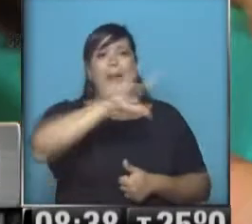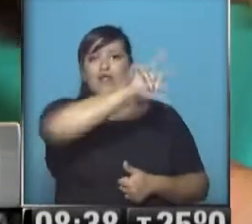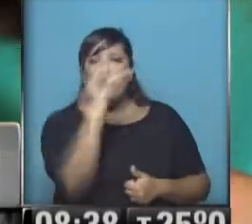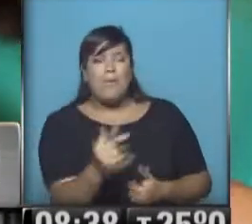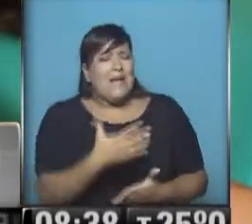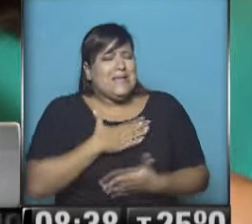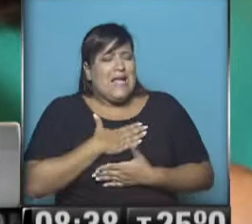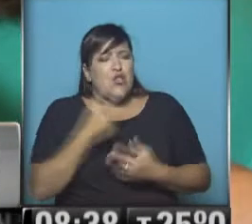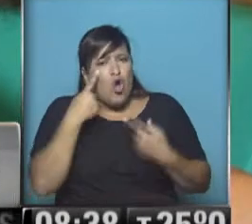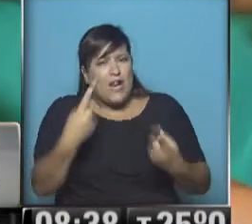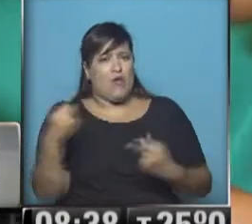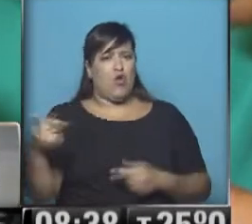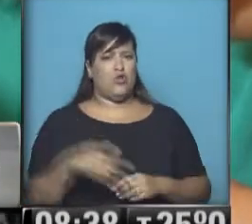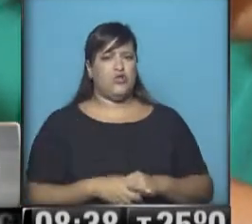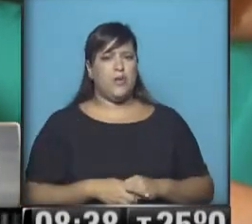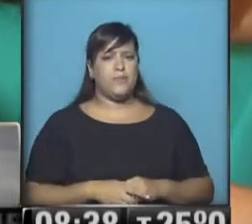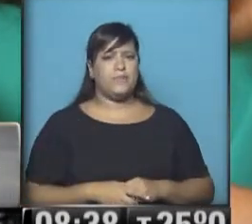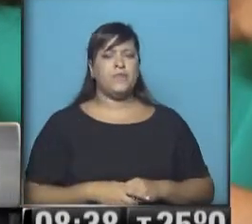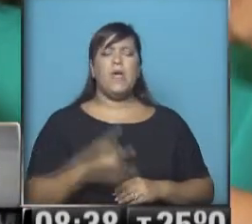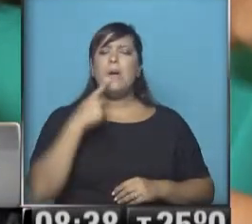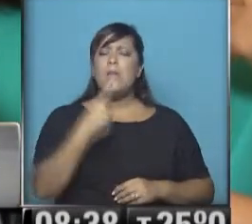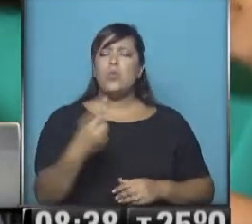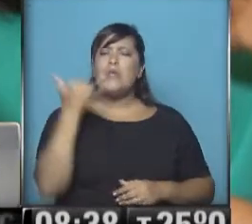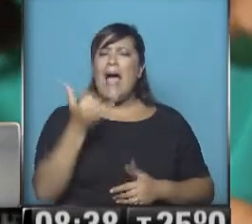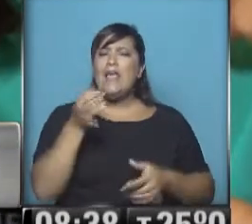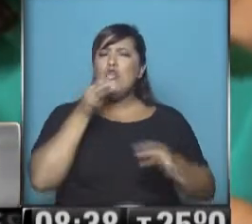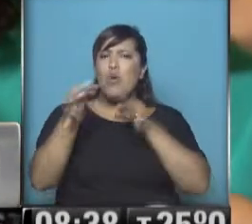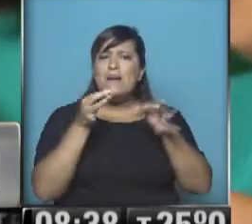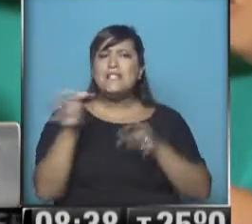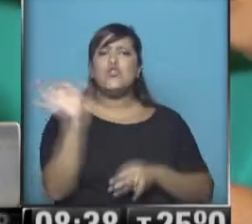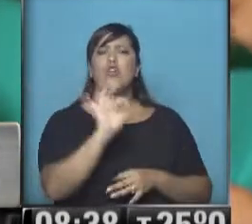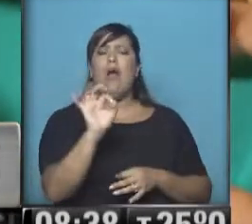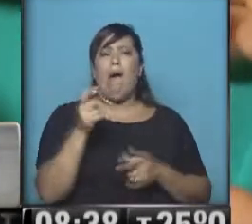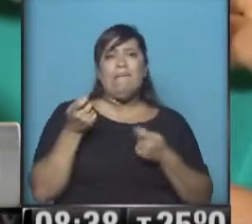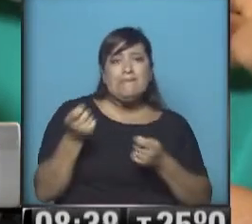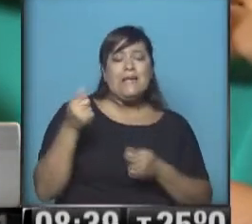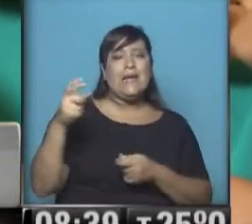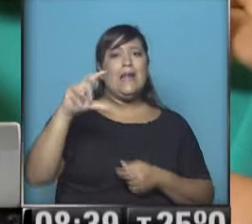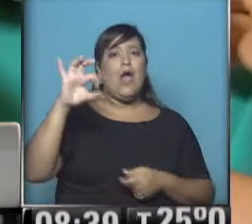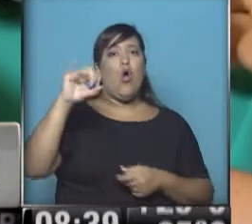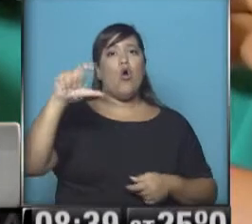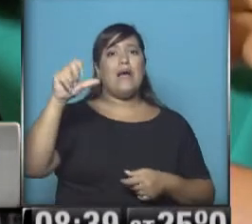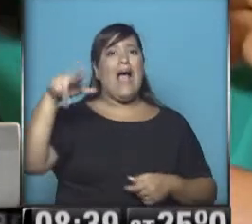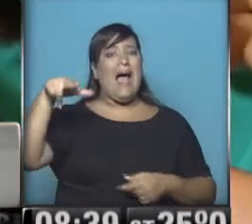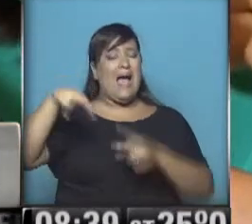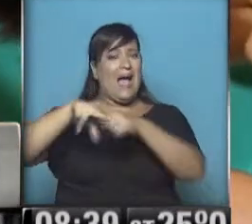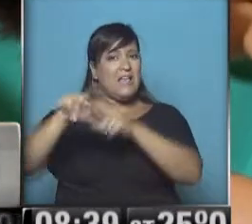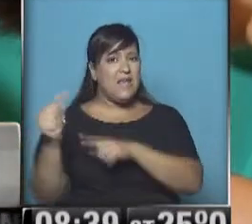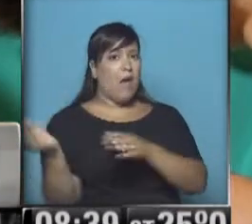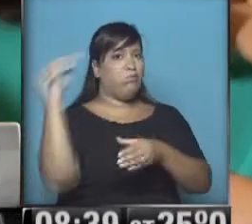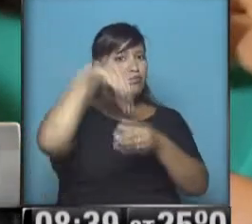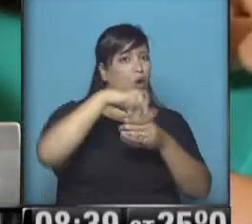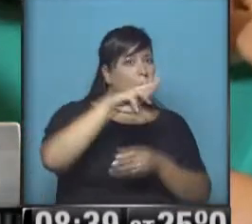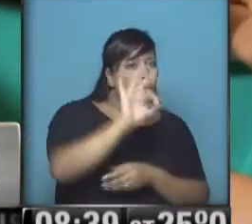reconocido si hay conversaciones sustentaron a ocaña se hace parte del problema yo tengo conversaciones